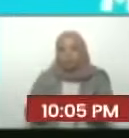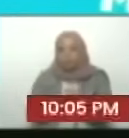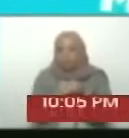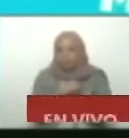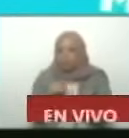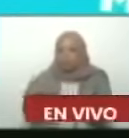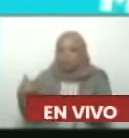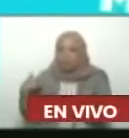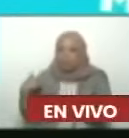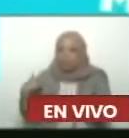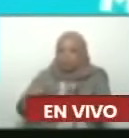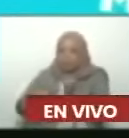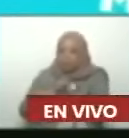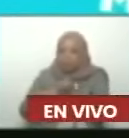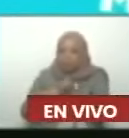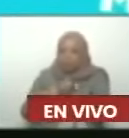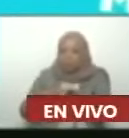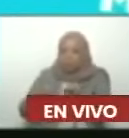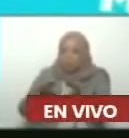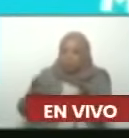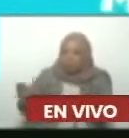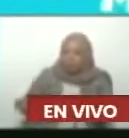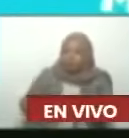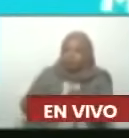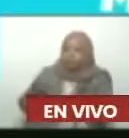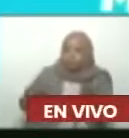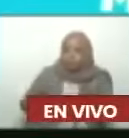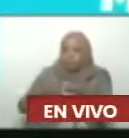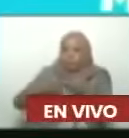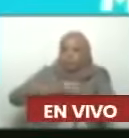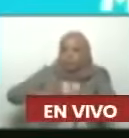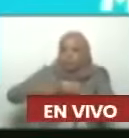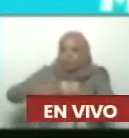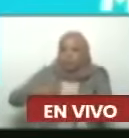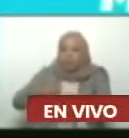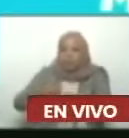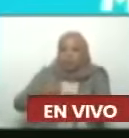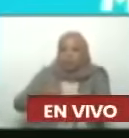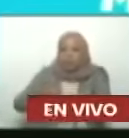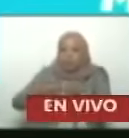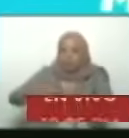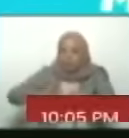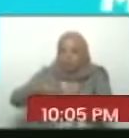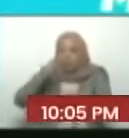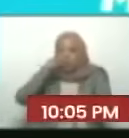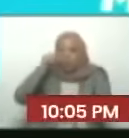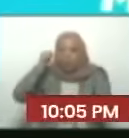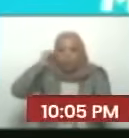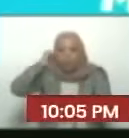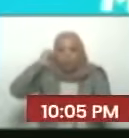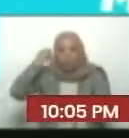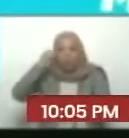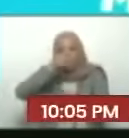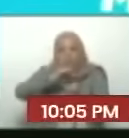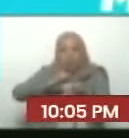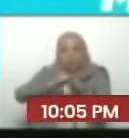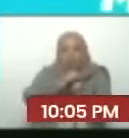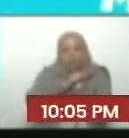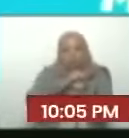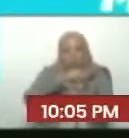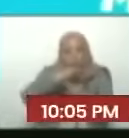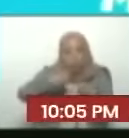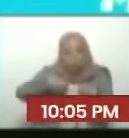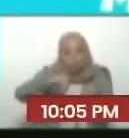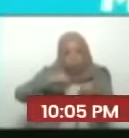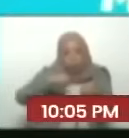quiero darle un apoyo especial, un empuje a todos los empresarios y todas las empresarias que están en el área del